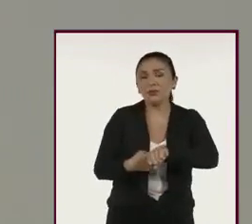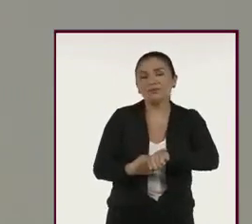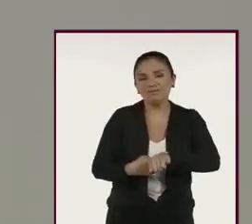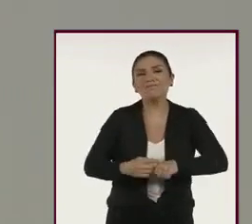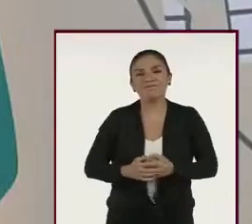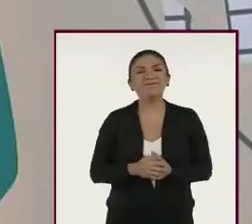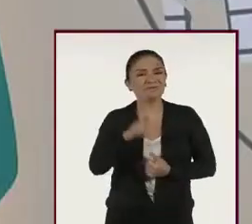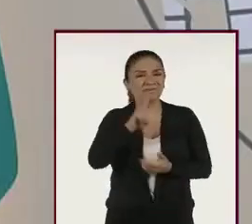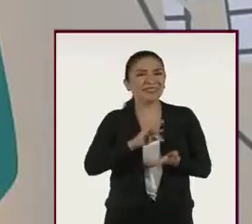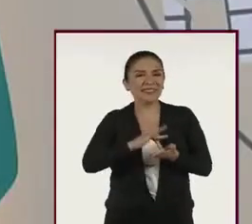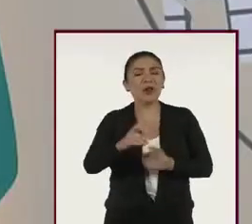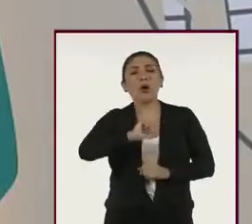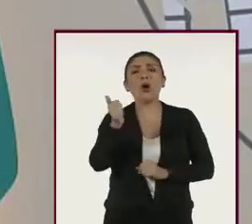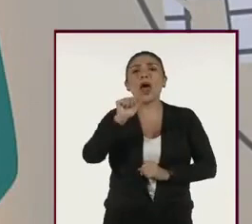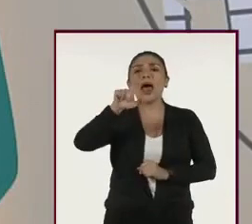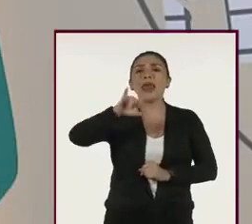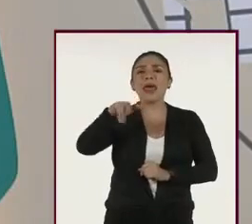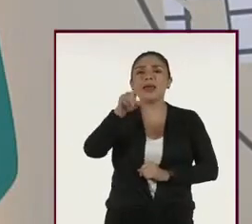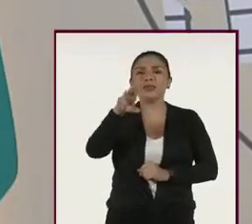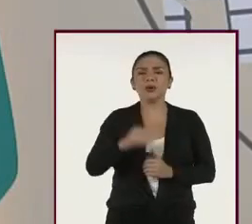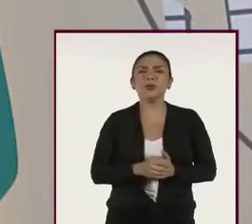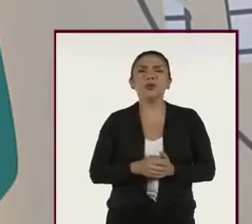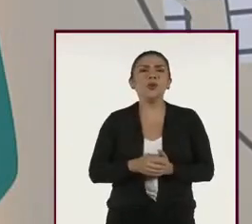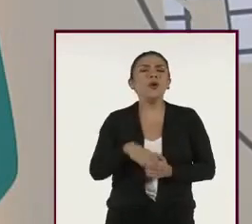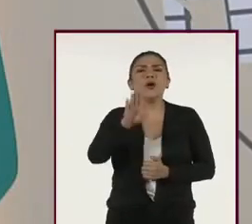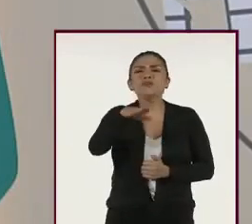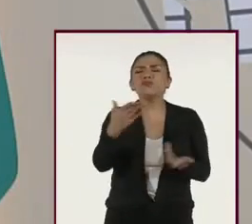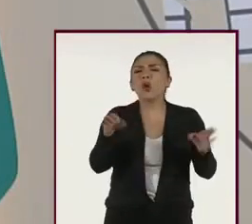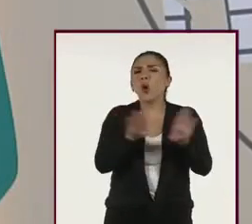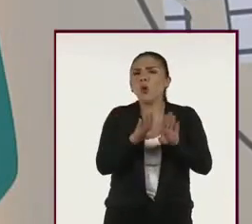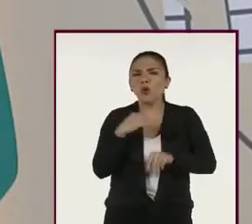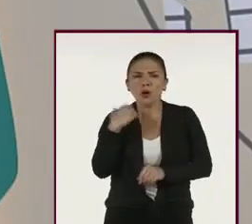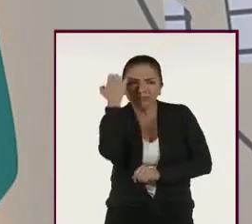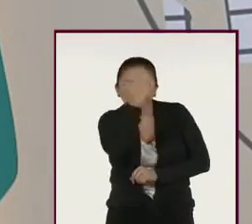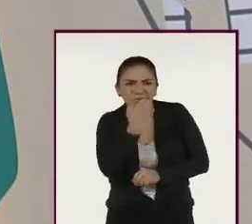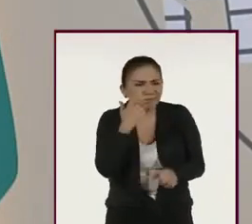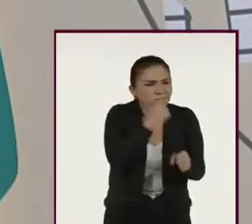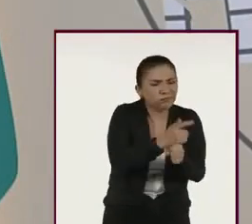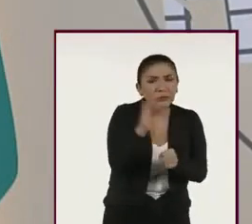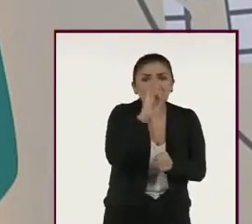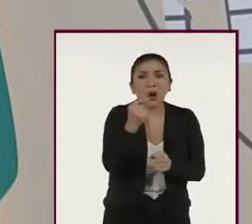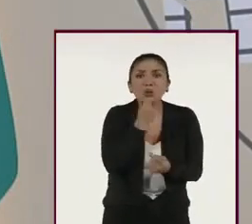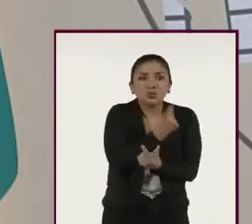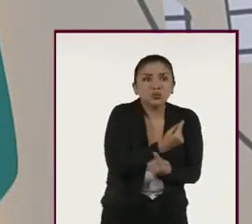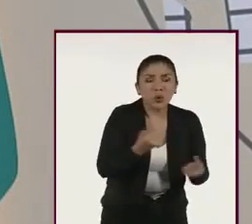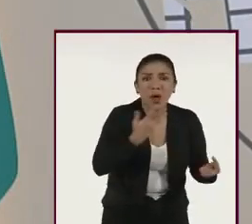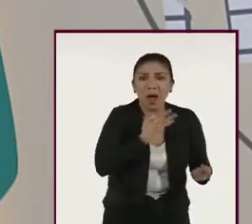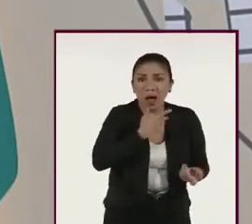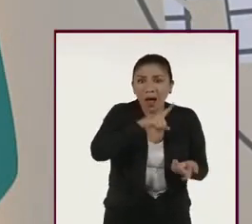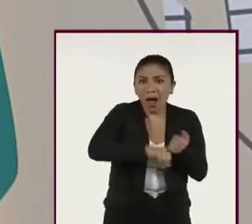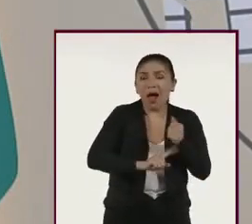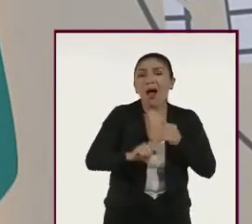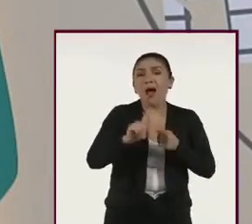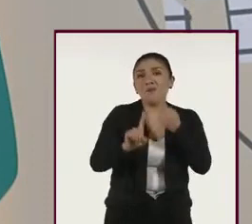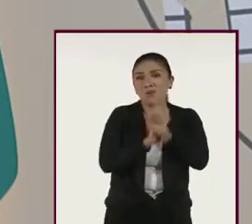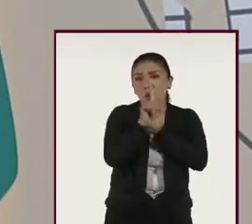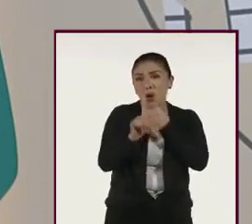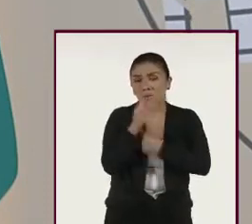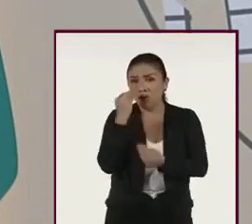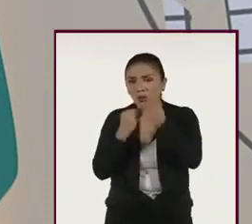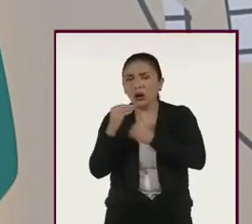duda, muchas gracias. Alejandro Chaboya, ¿cómo detectar de manera inicial a algunos de los niños o niñas con trastornos alimentarios y